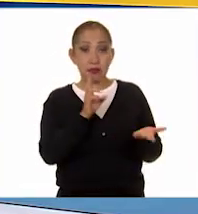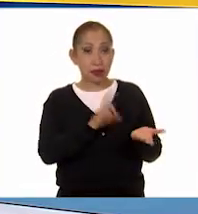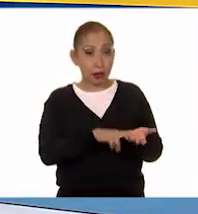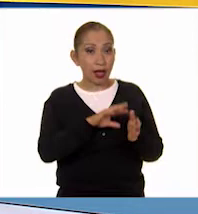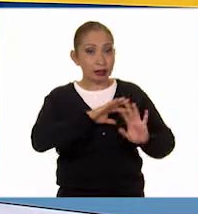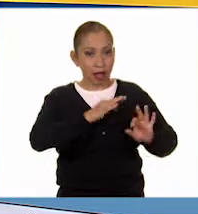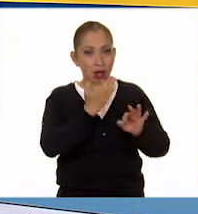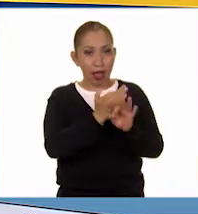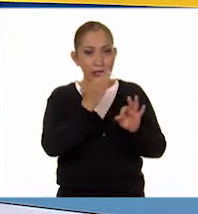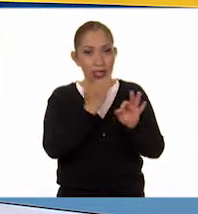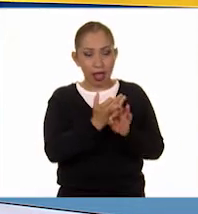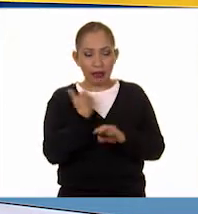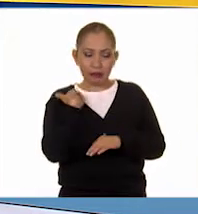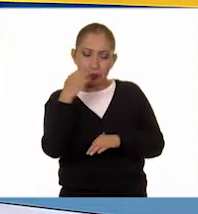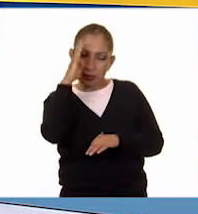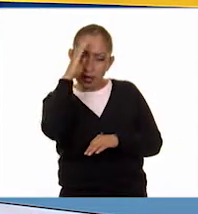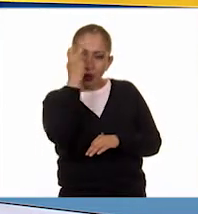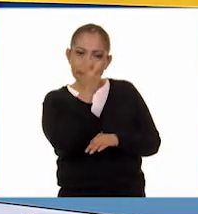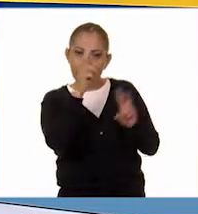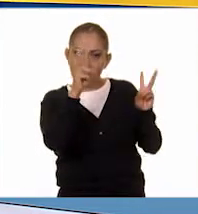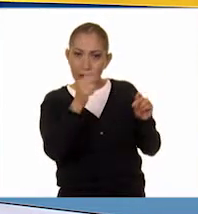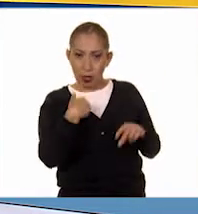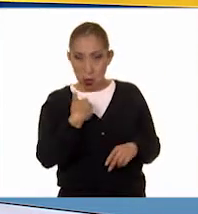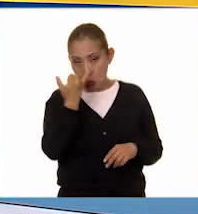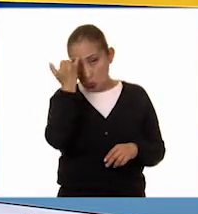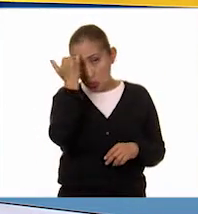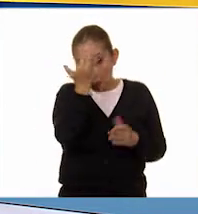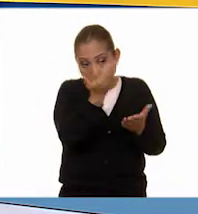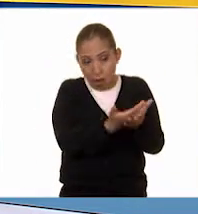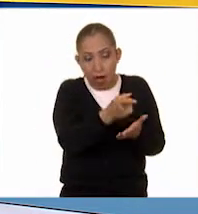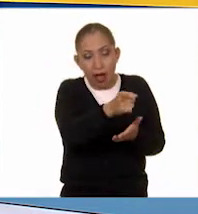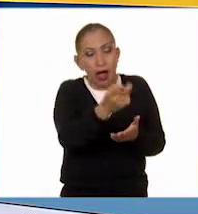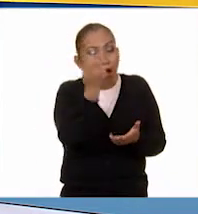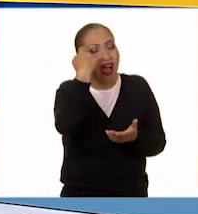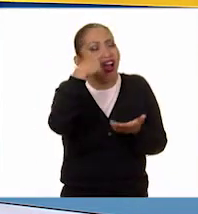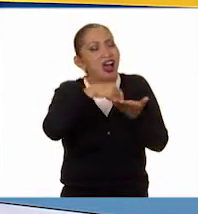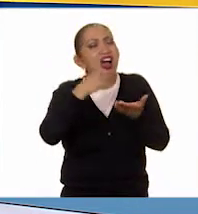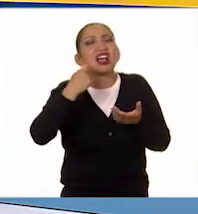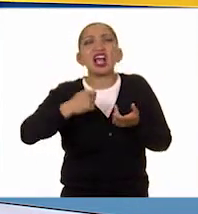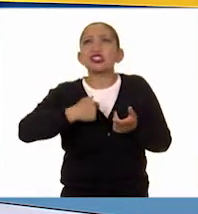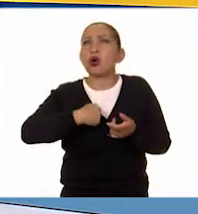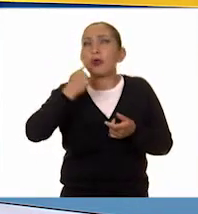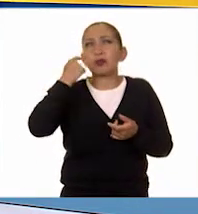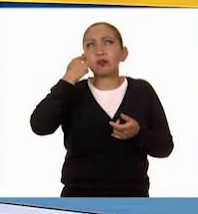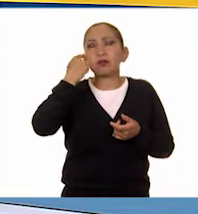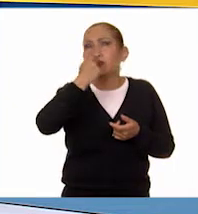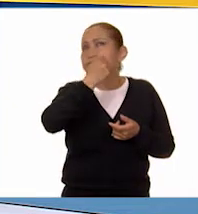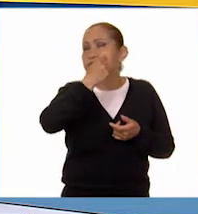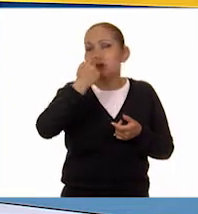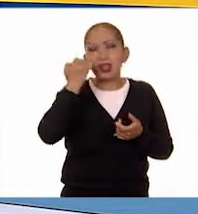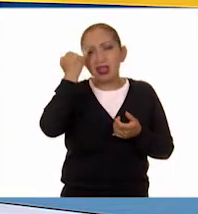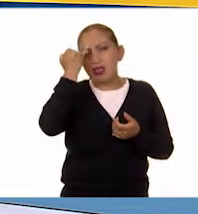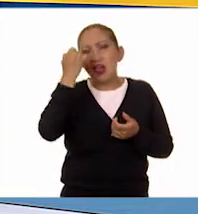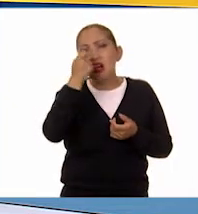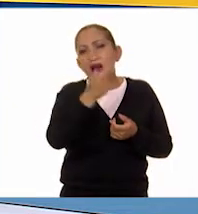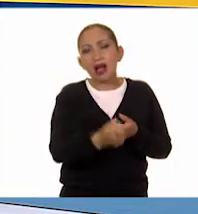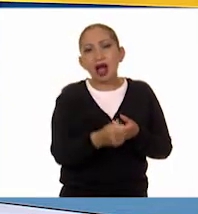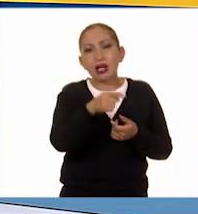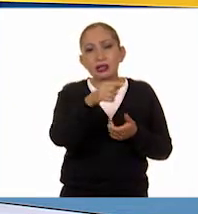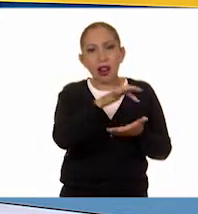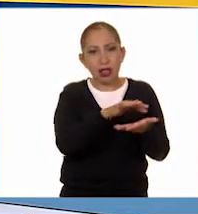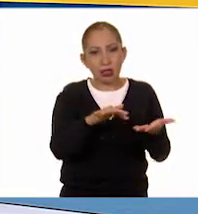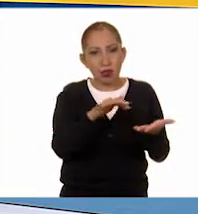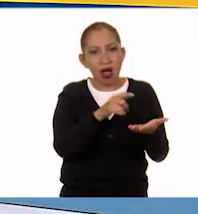pues ya que estamos reflexionando sobre el tema, te propongo que cuestionemos la noción que tenemos acerca de lo que significa